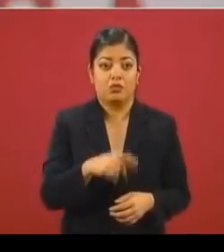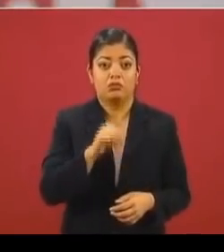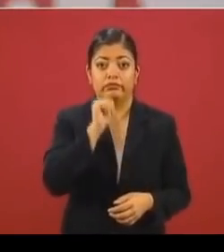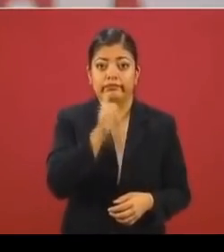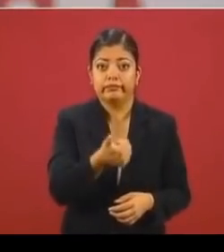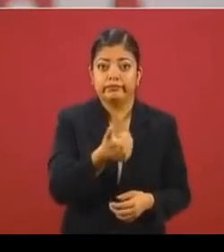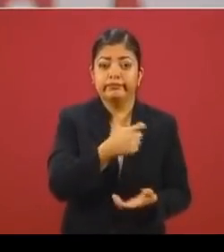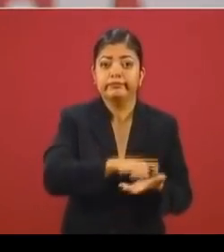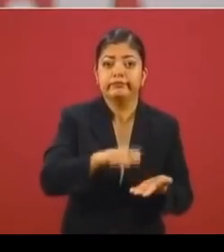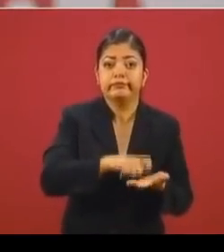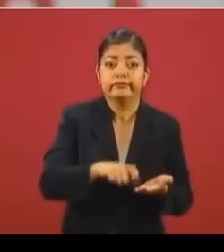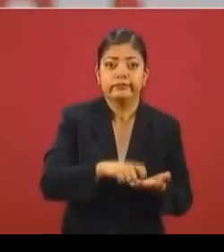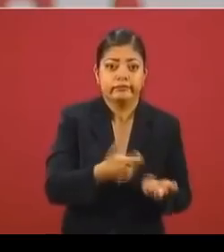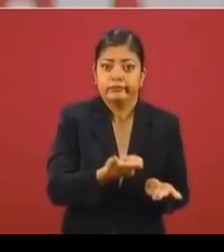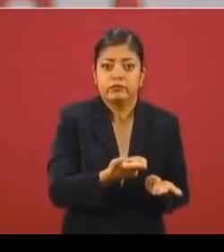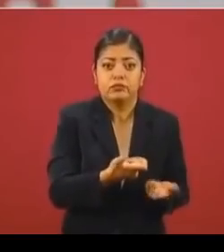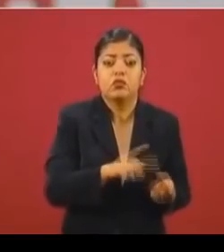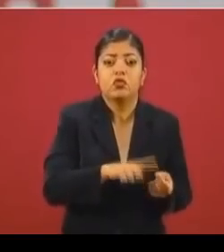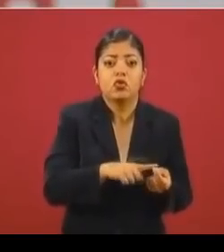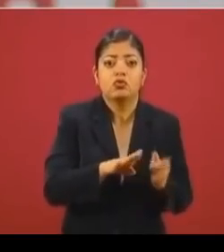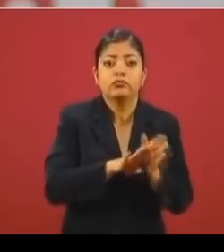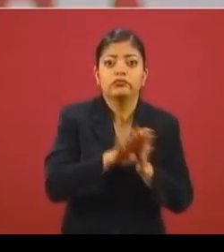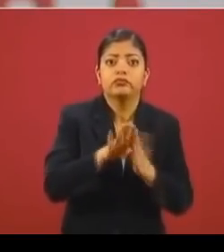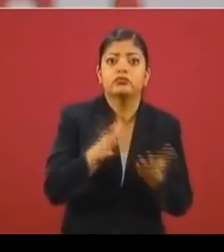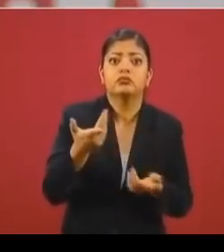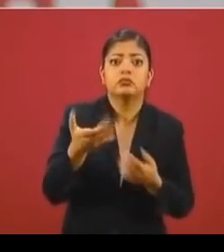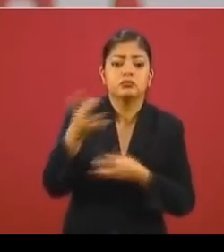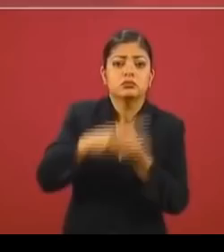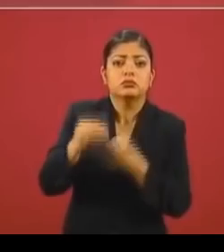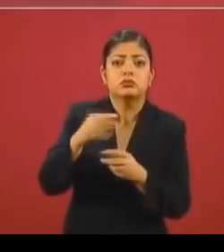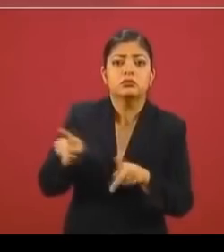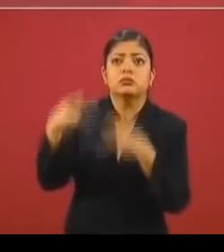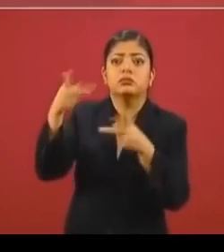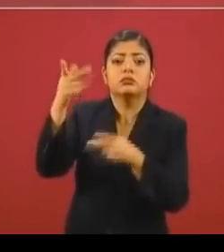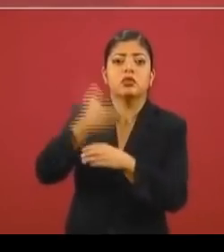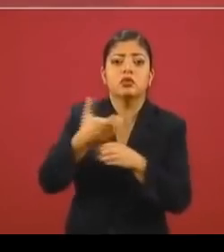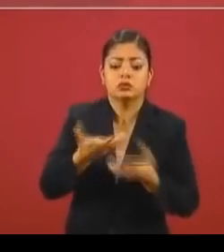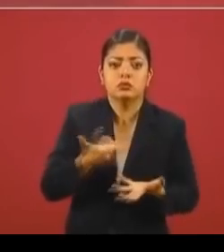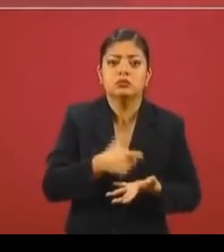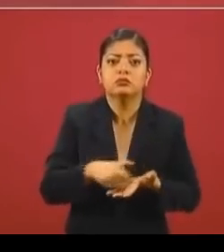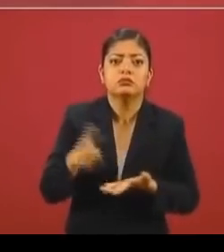consume nada y no puede prosperar la industria ni puede prosperar el comercio.